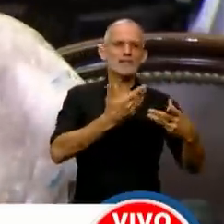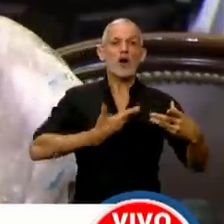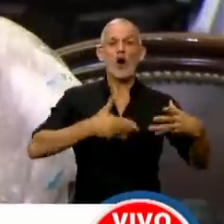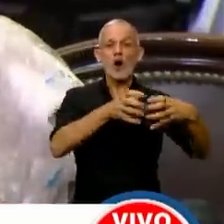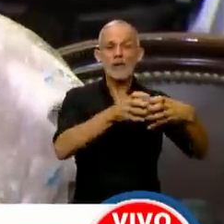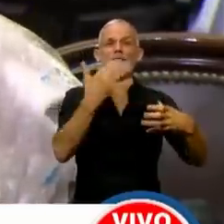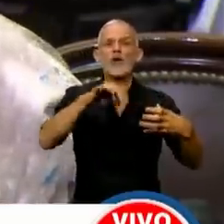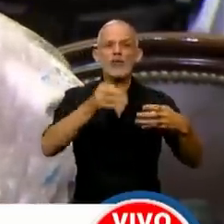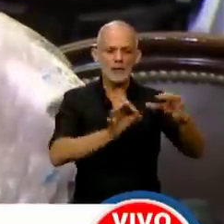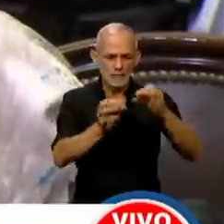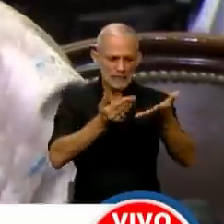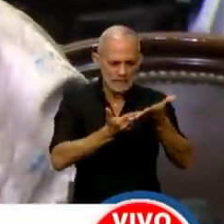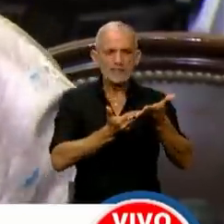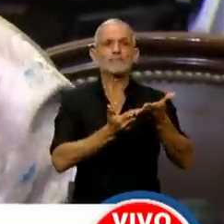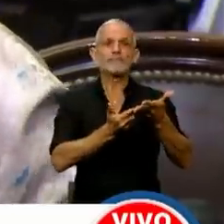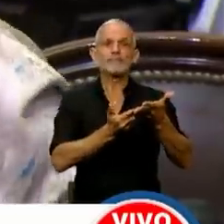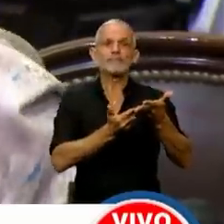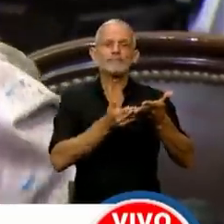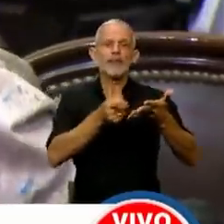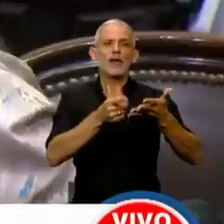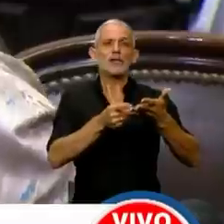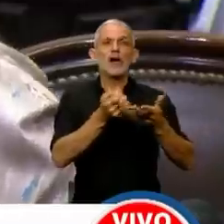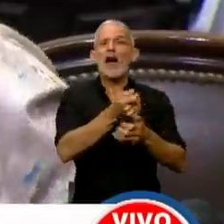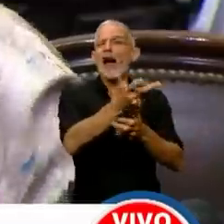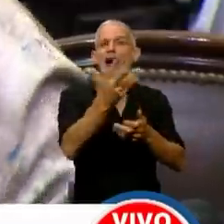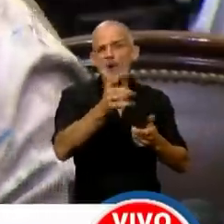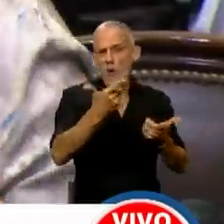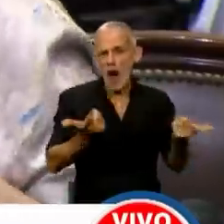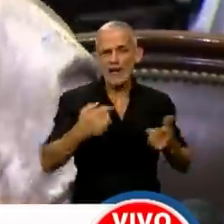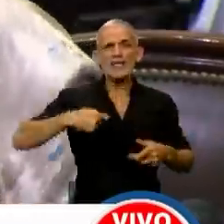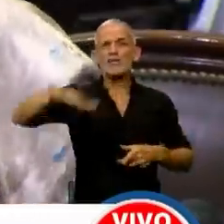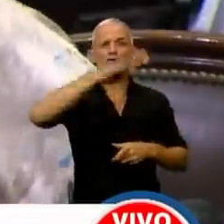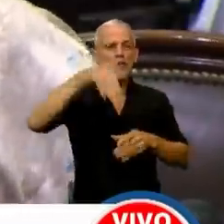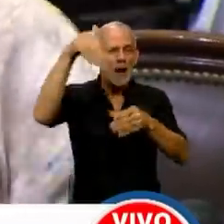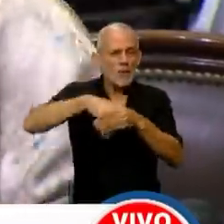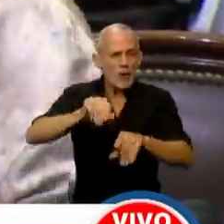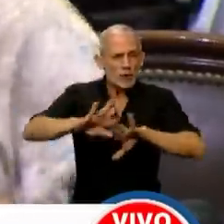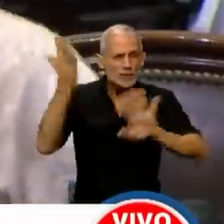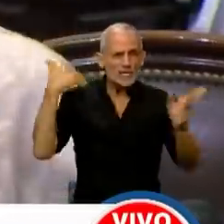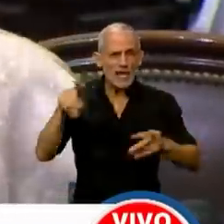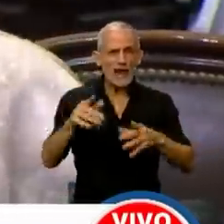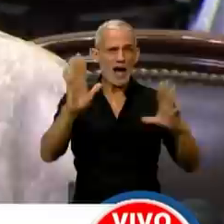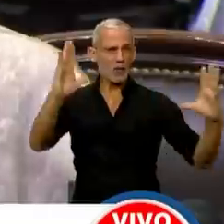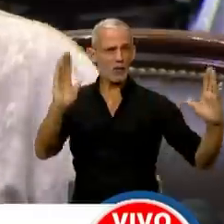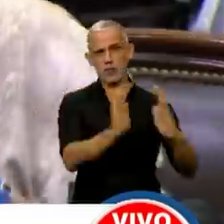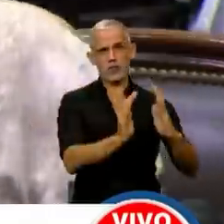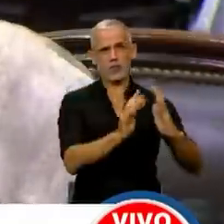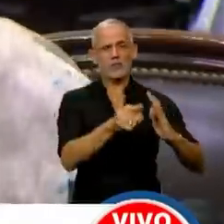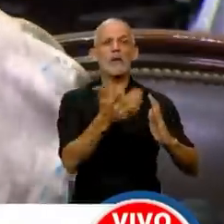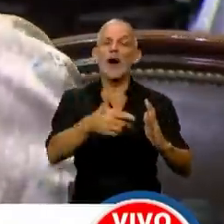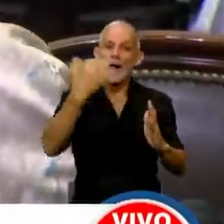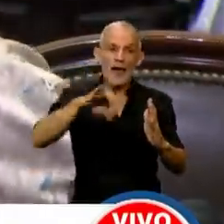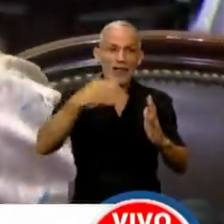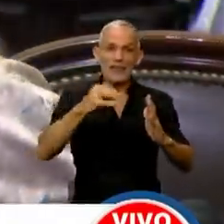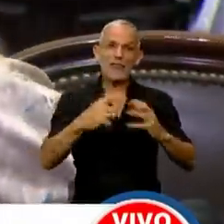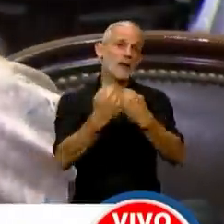partir de que no tienen el número, de que la sociedad se expidió, que los dejó en un lugar en donde tienen